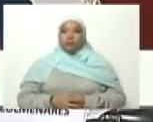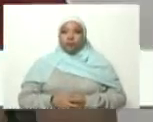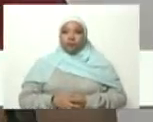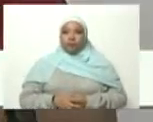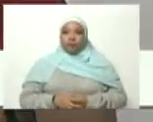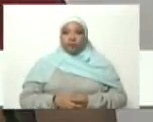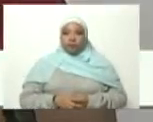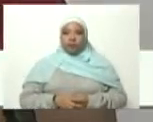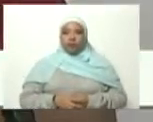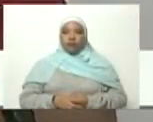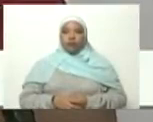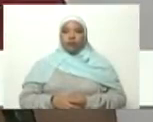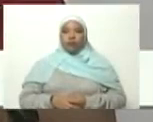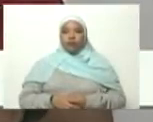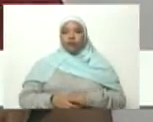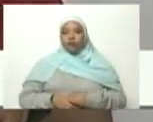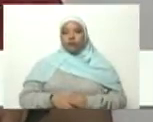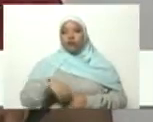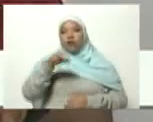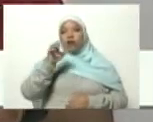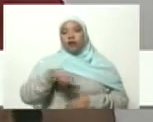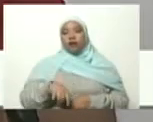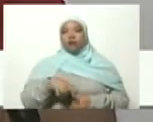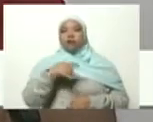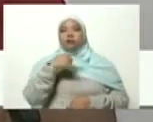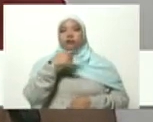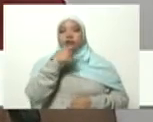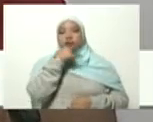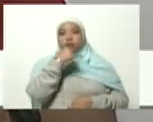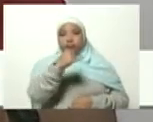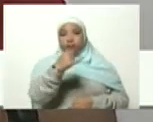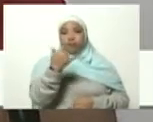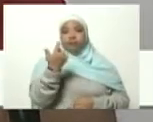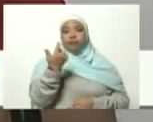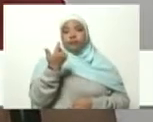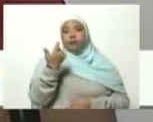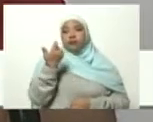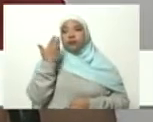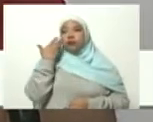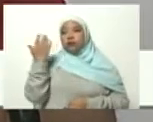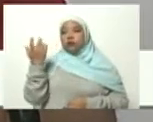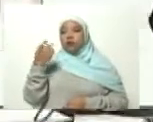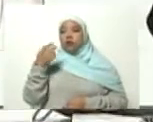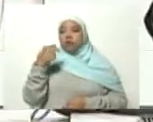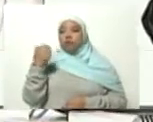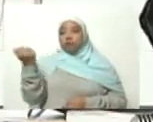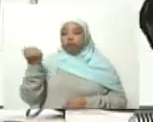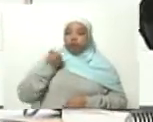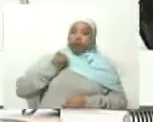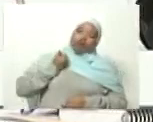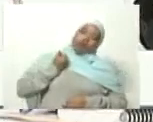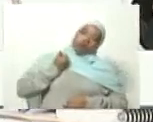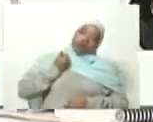al padre libertador de Antonio Anzuategui, muy joven, 30 años apenas, cuando fue asesinado.